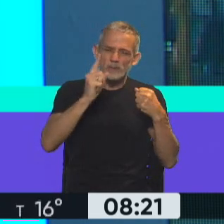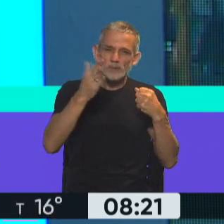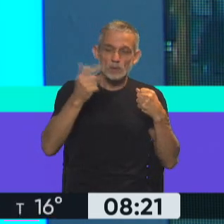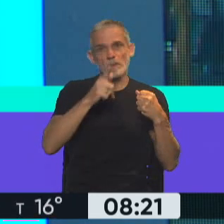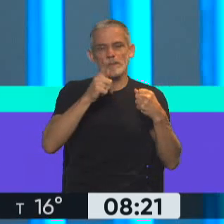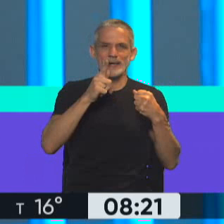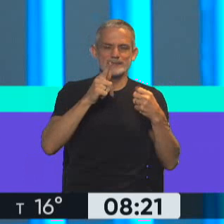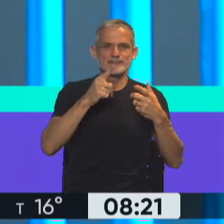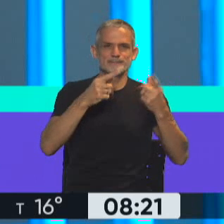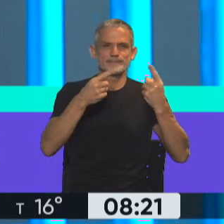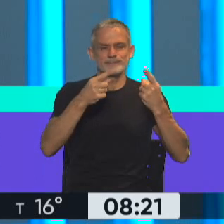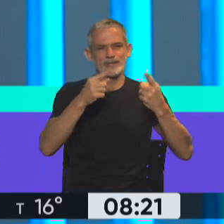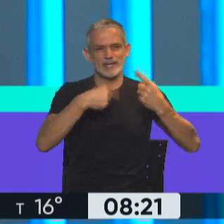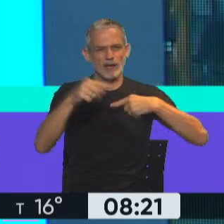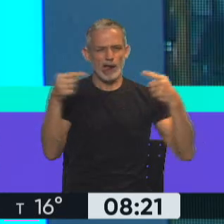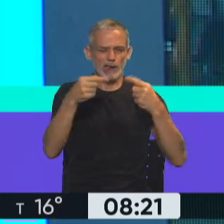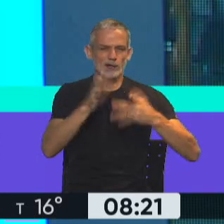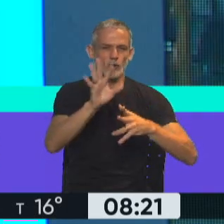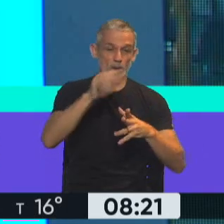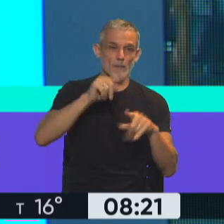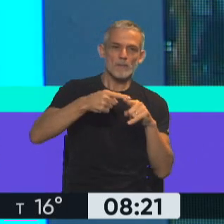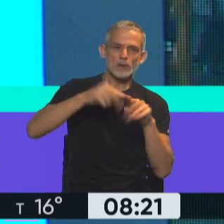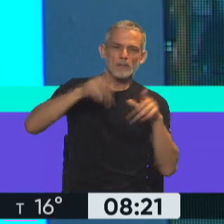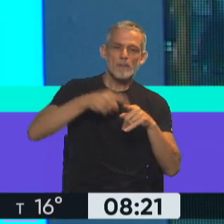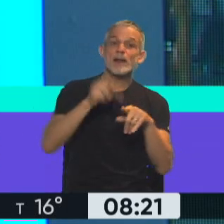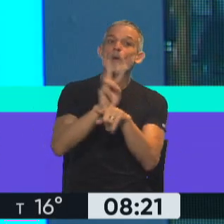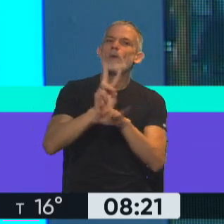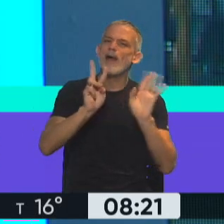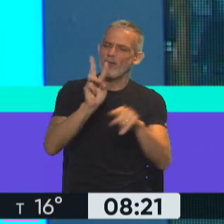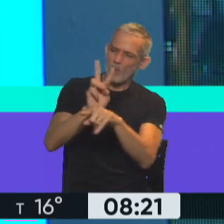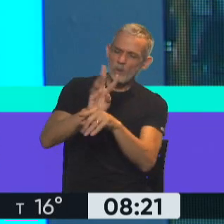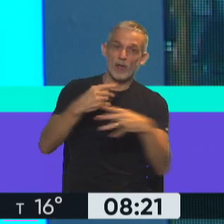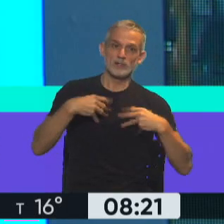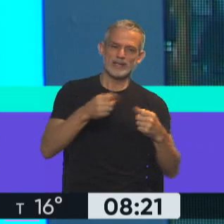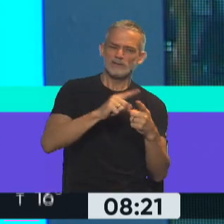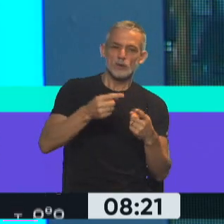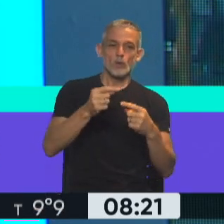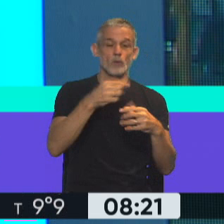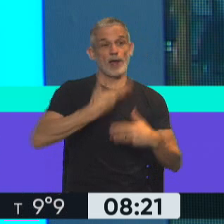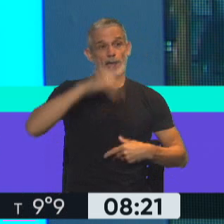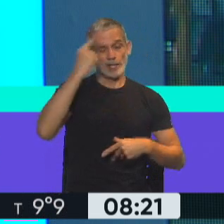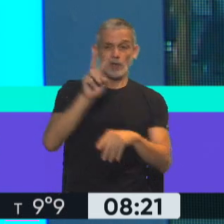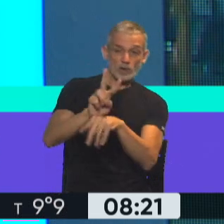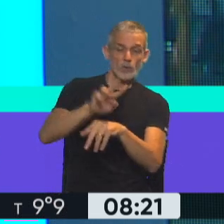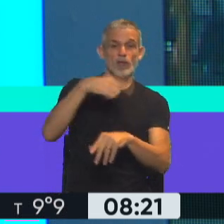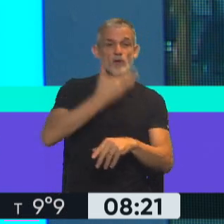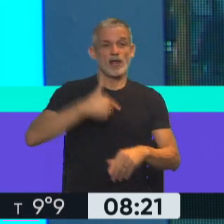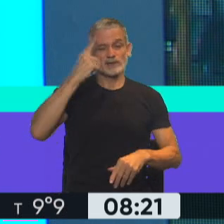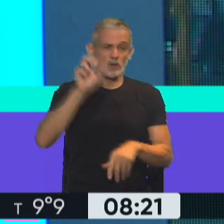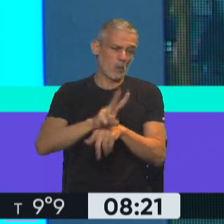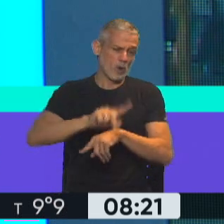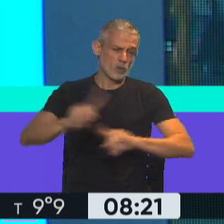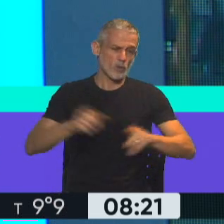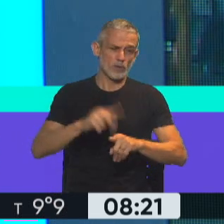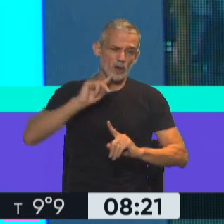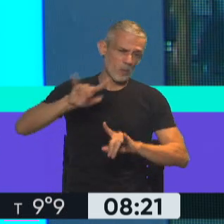medio paradójico, hay que pensarlo más, me parece, en políticas del cuidado. La diferencia entre un Estado que te cuida y un Estado que no te cuida. La diferencia,